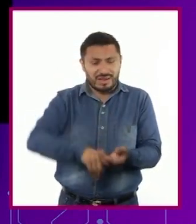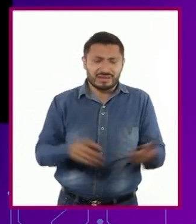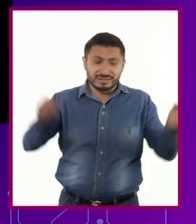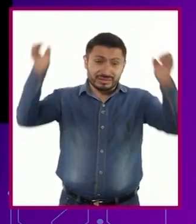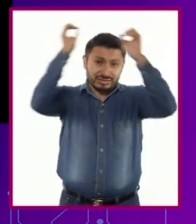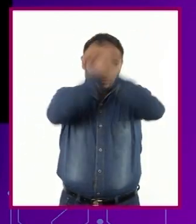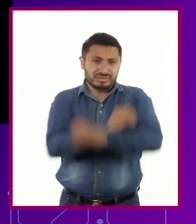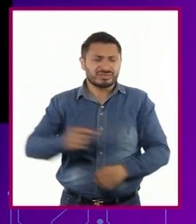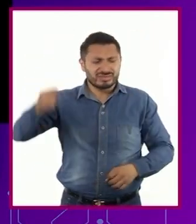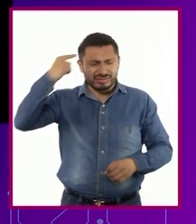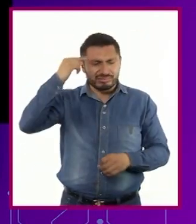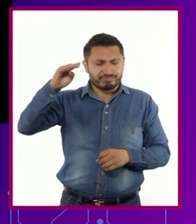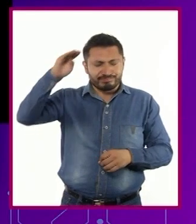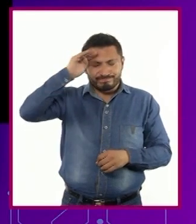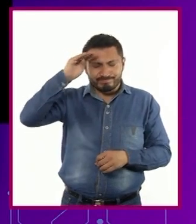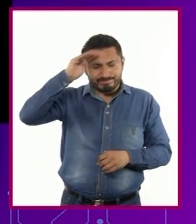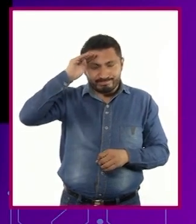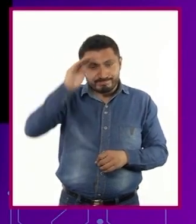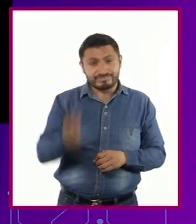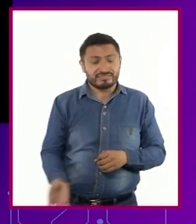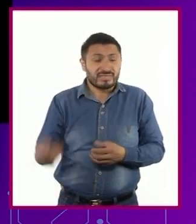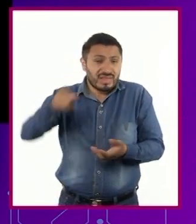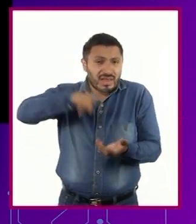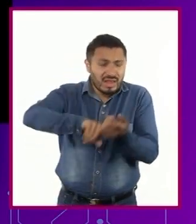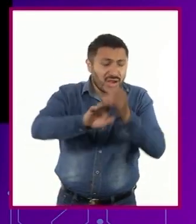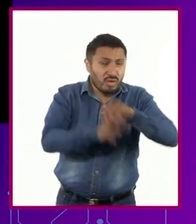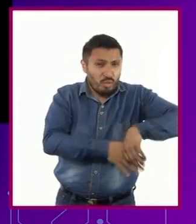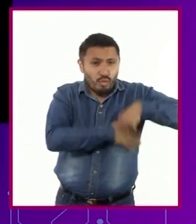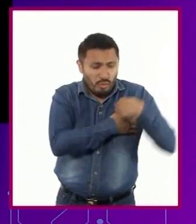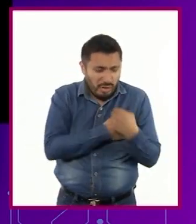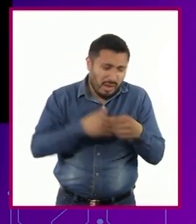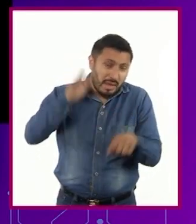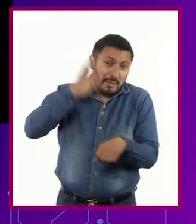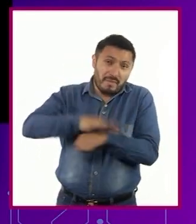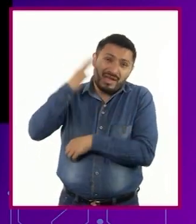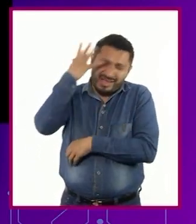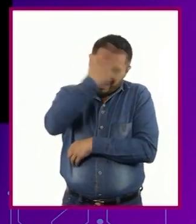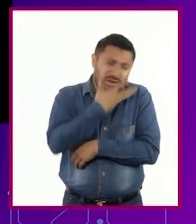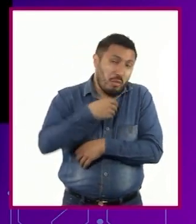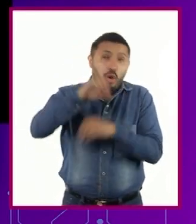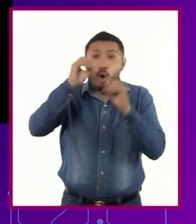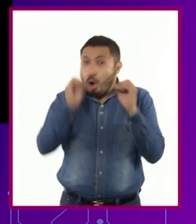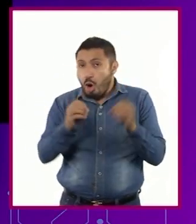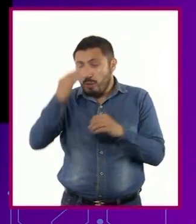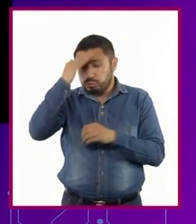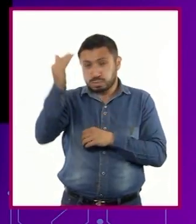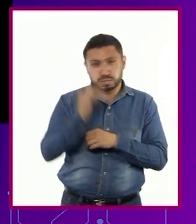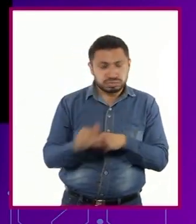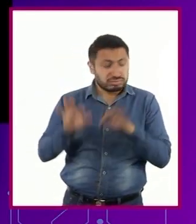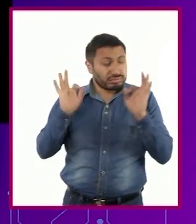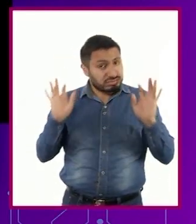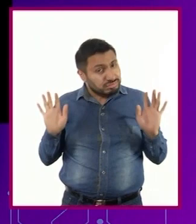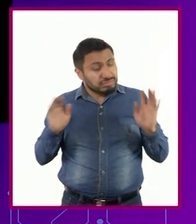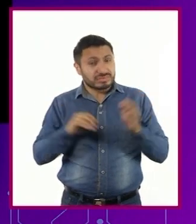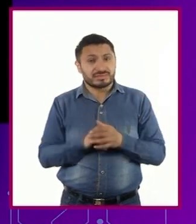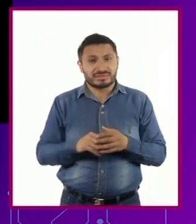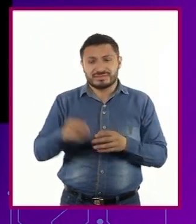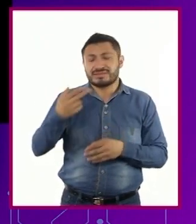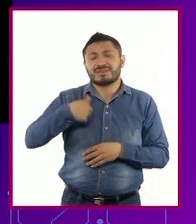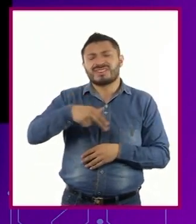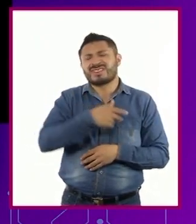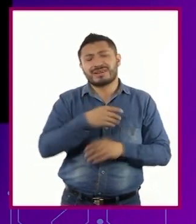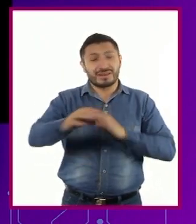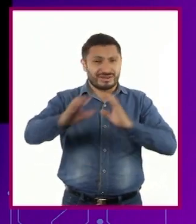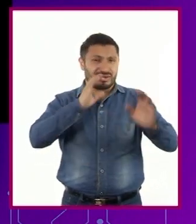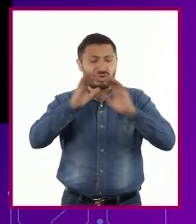oscuros pensamientos, donde guardamos lo más bonito o incluso lo más horroroso. Es nuestra forma